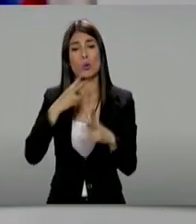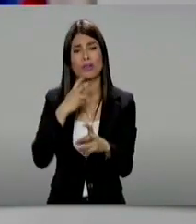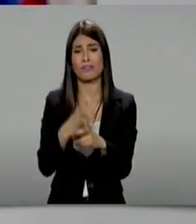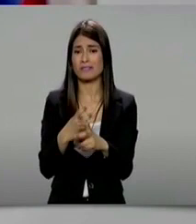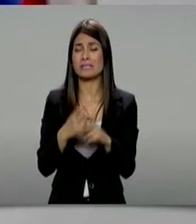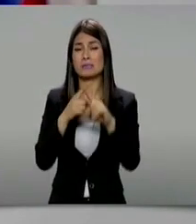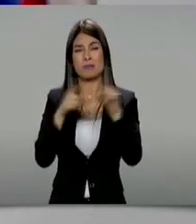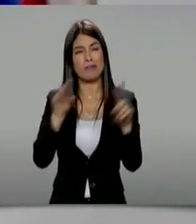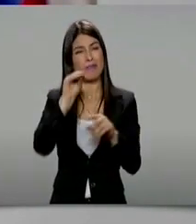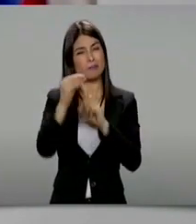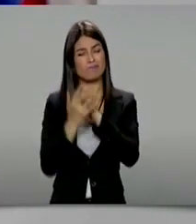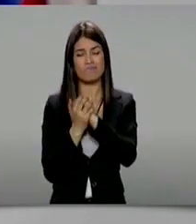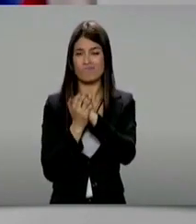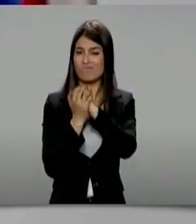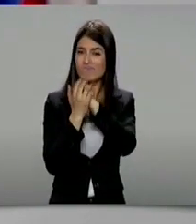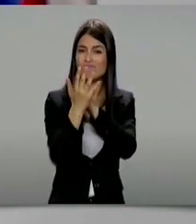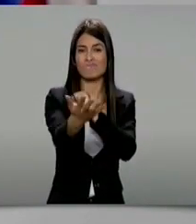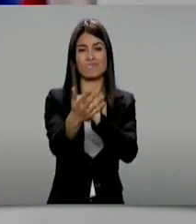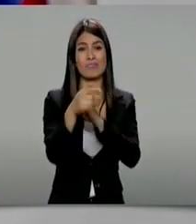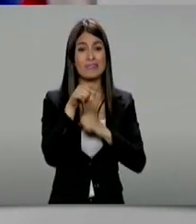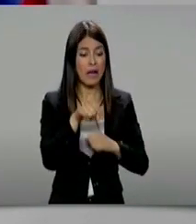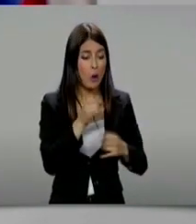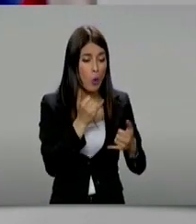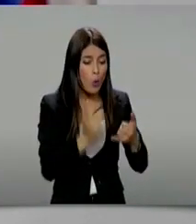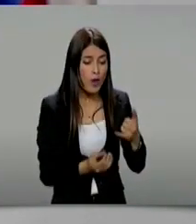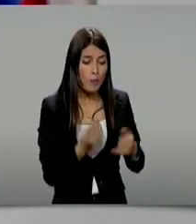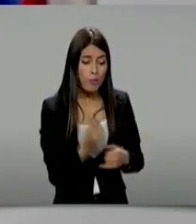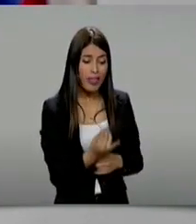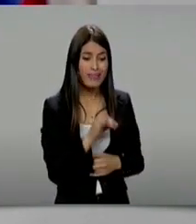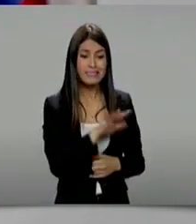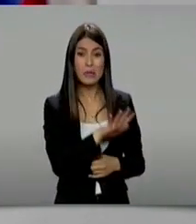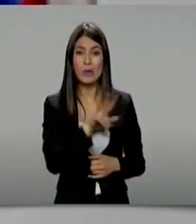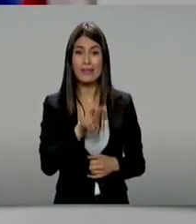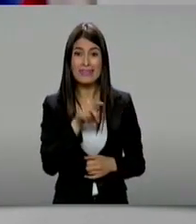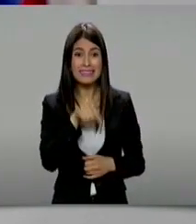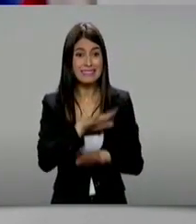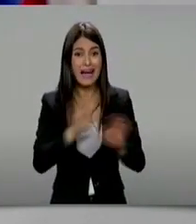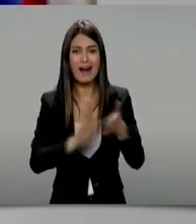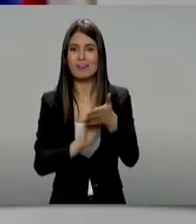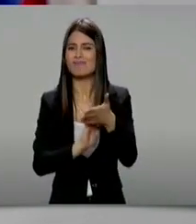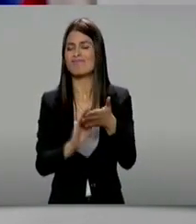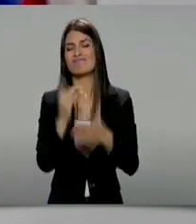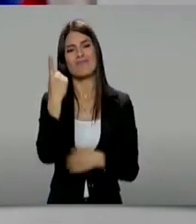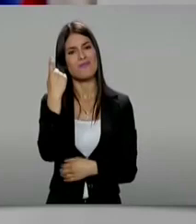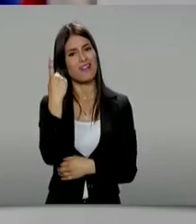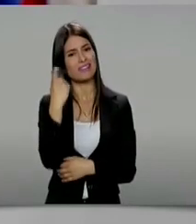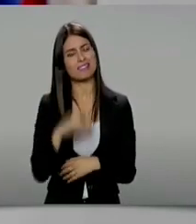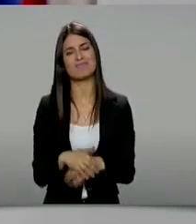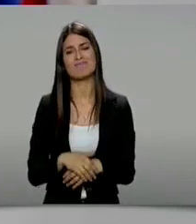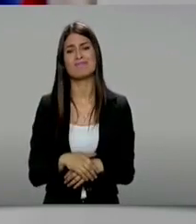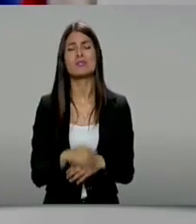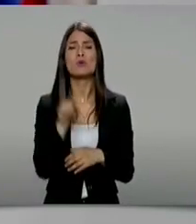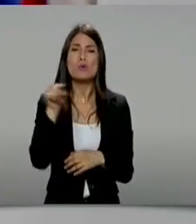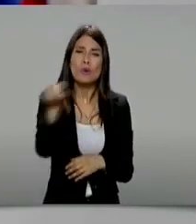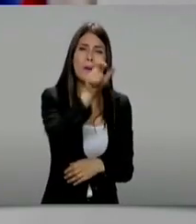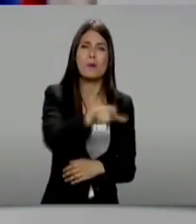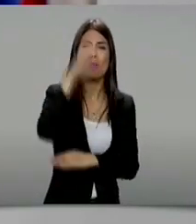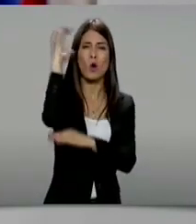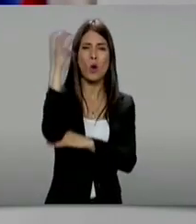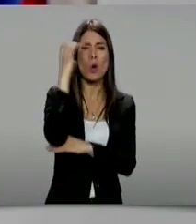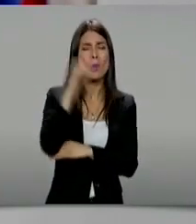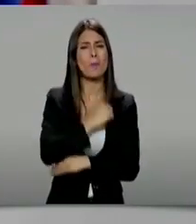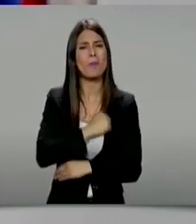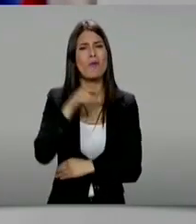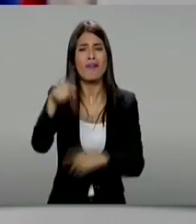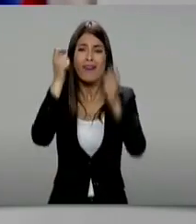aquí no se logró avanzar es muy importante que los colombianos entendamos Que la razón de ser